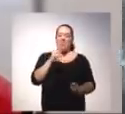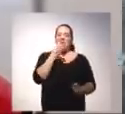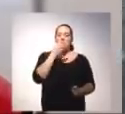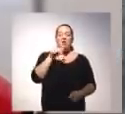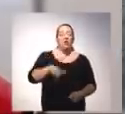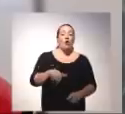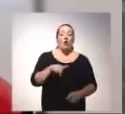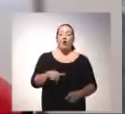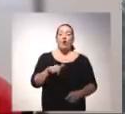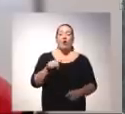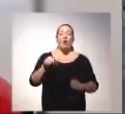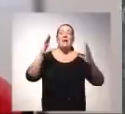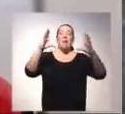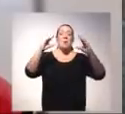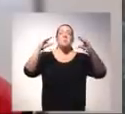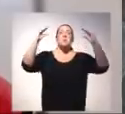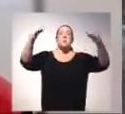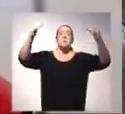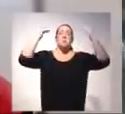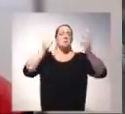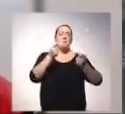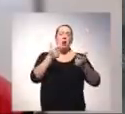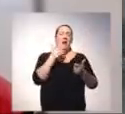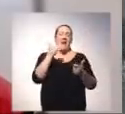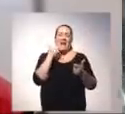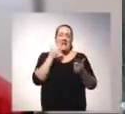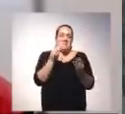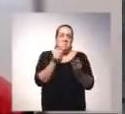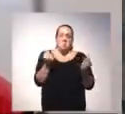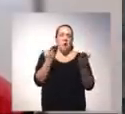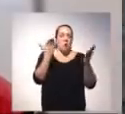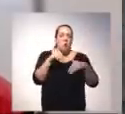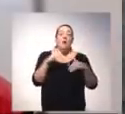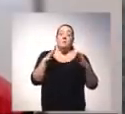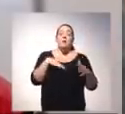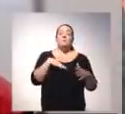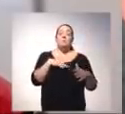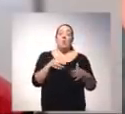hoy hay muy poca inversión térmica, es prácticamente inexistente, pero